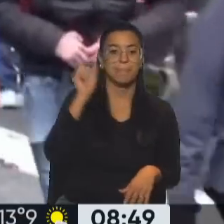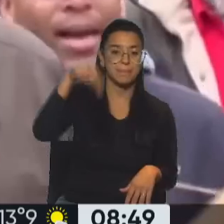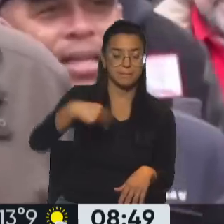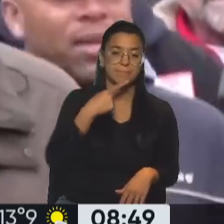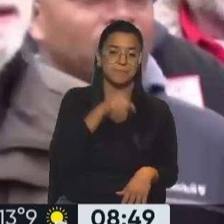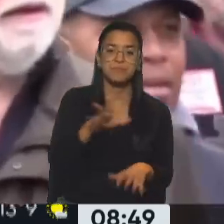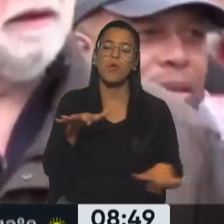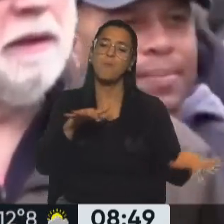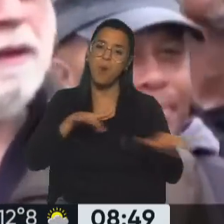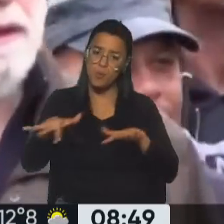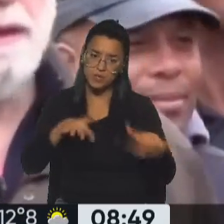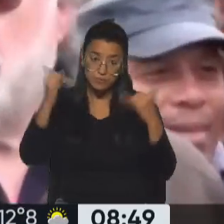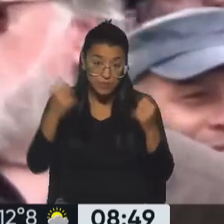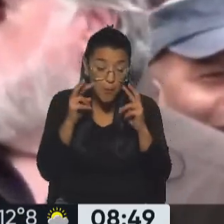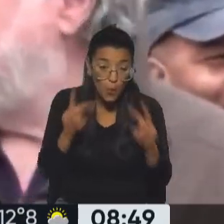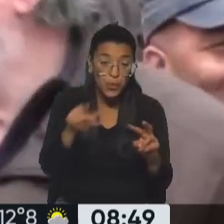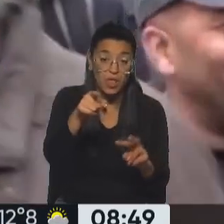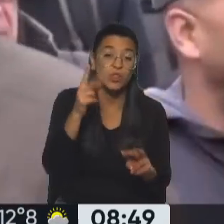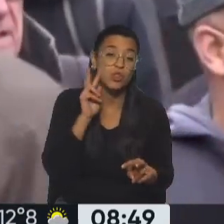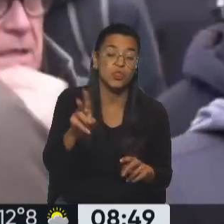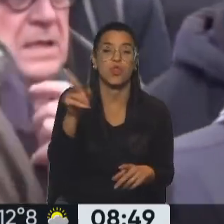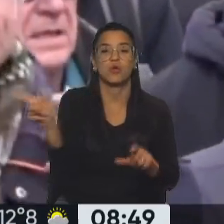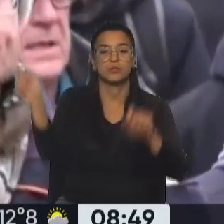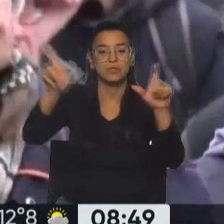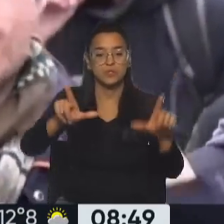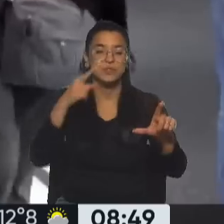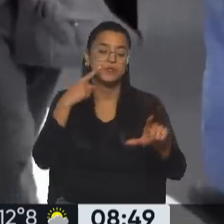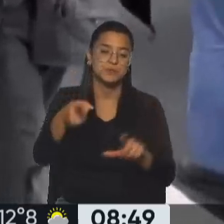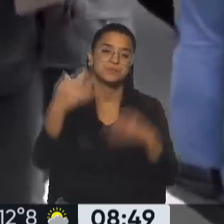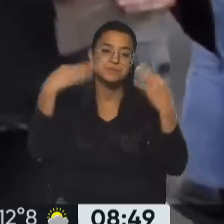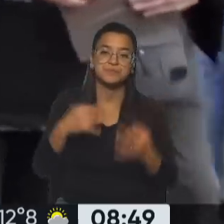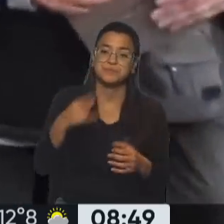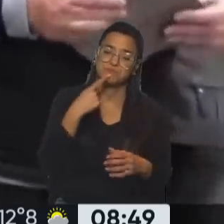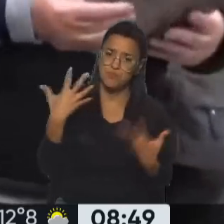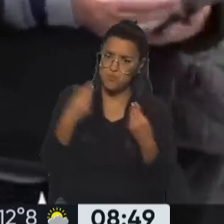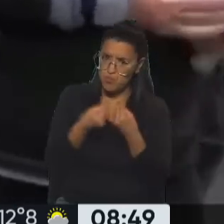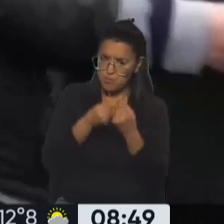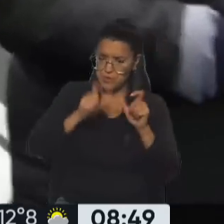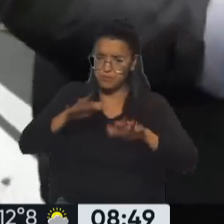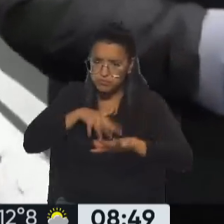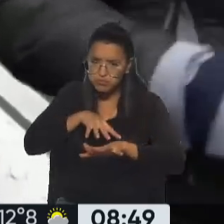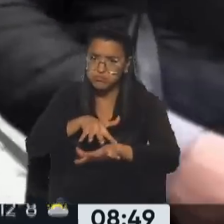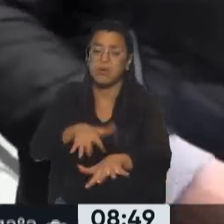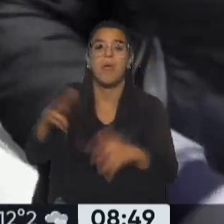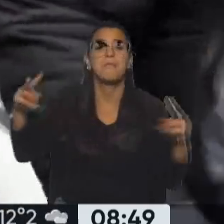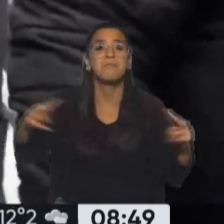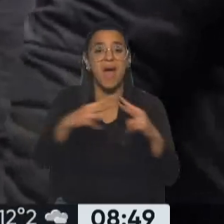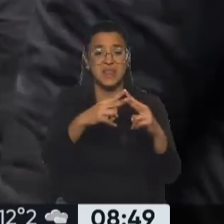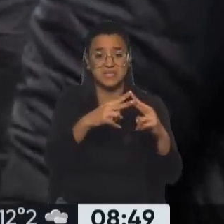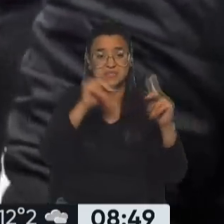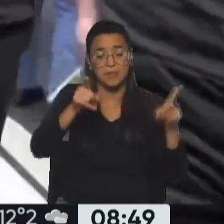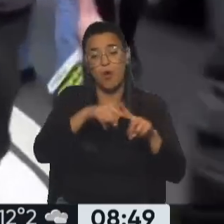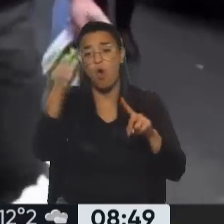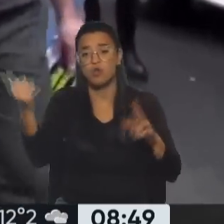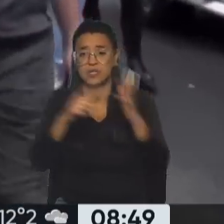hablando de movilizaciones, como vemos ahí en pantalla, la verdad, bastante numerosas. Se registraron en París y en otras